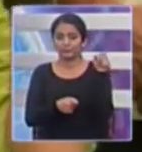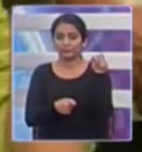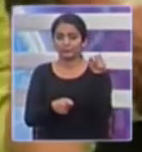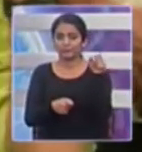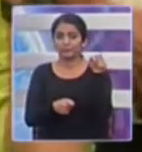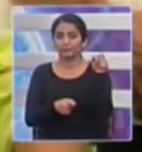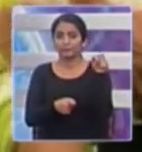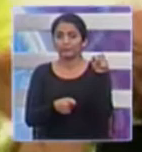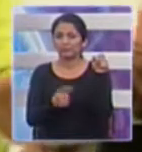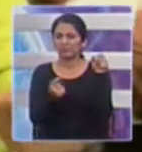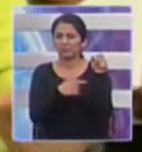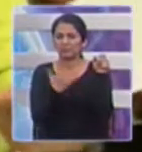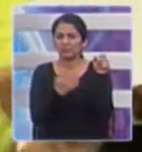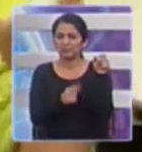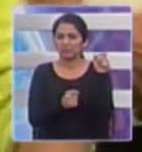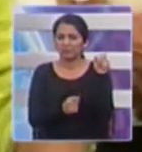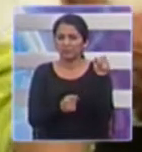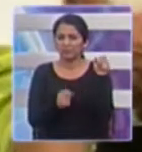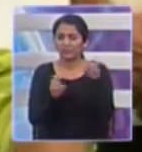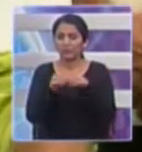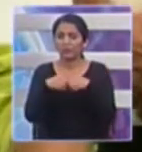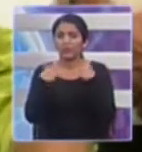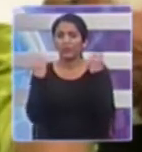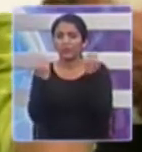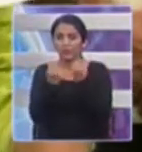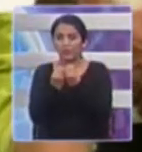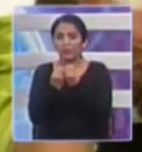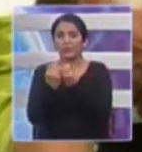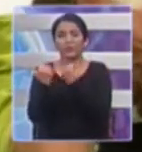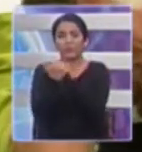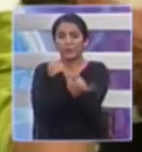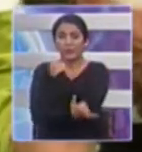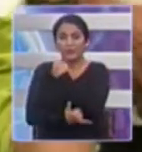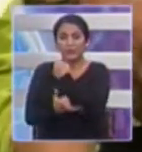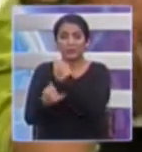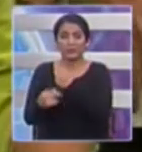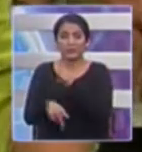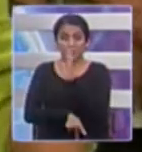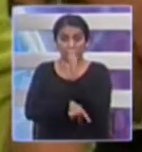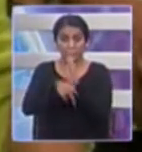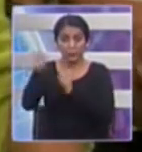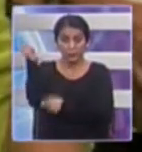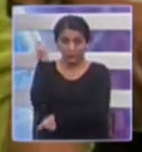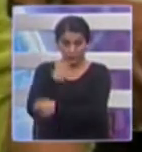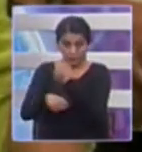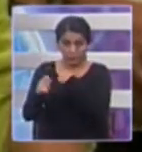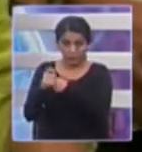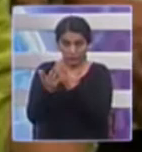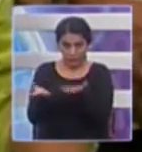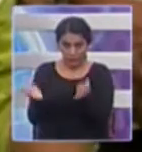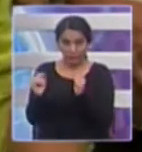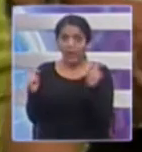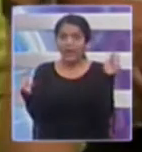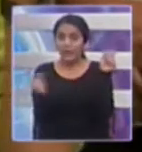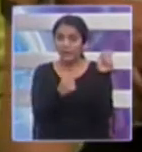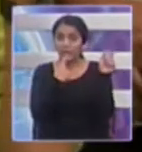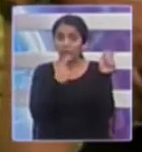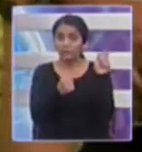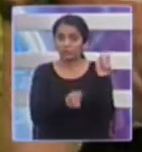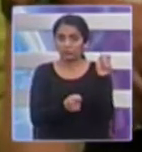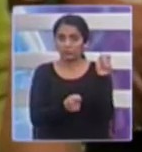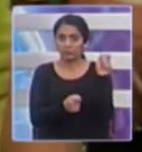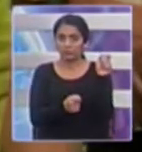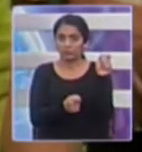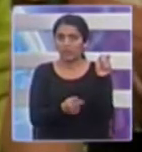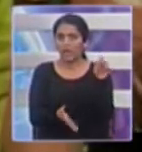Organización de Países Exportadores de Petróleo, de la OPEP, que dice que no existe tal